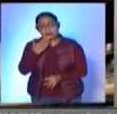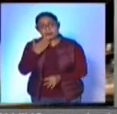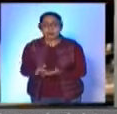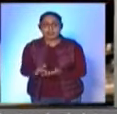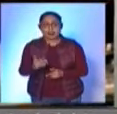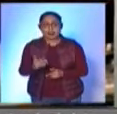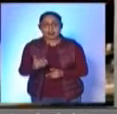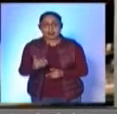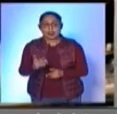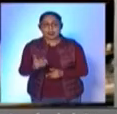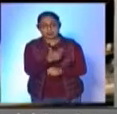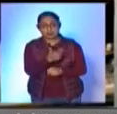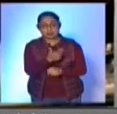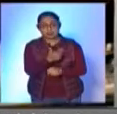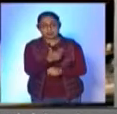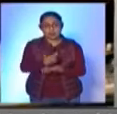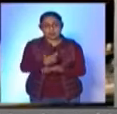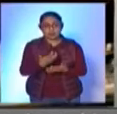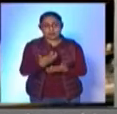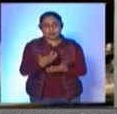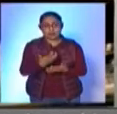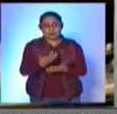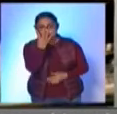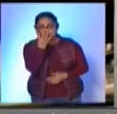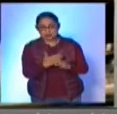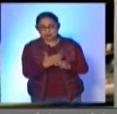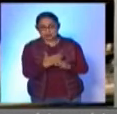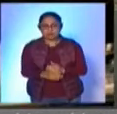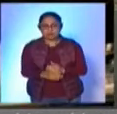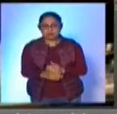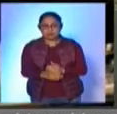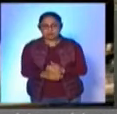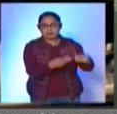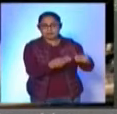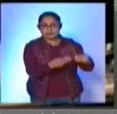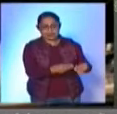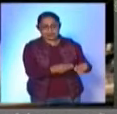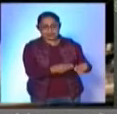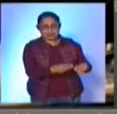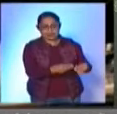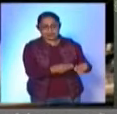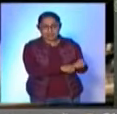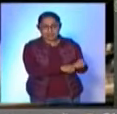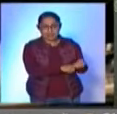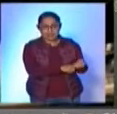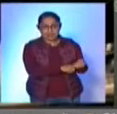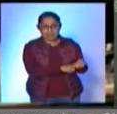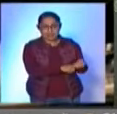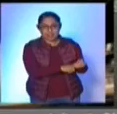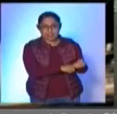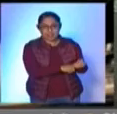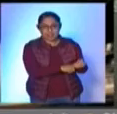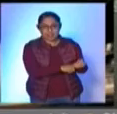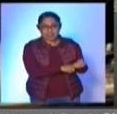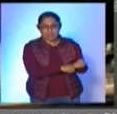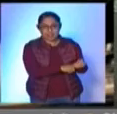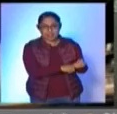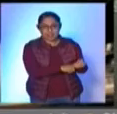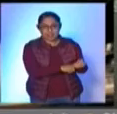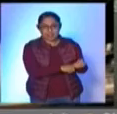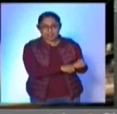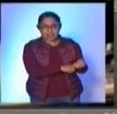de Reactivación Económica está basado en cuatro ejes: mercado interno, empleo y empresa. facilitación de la inversión,